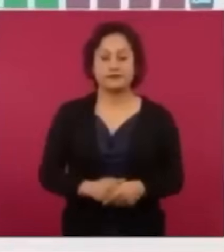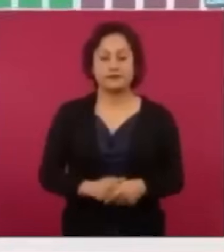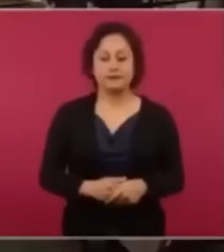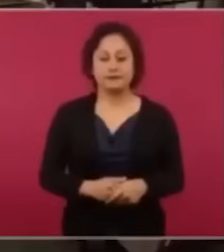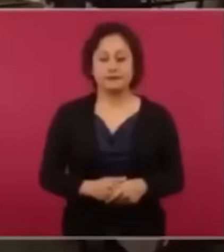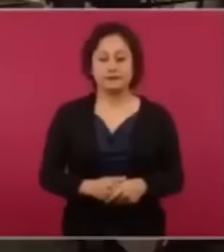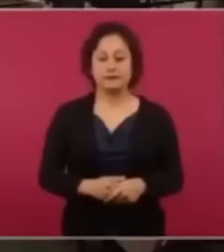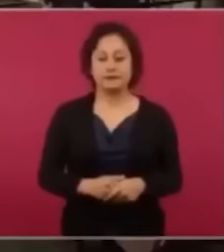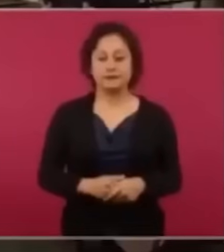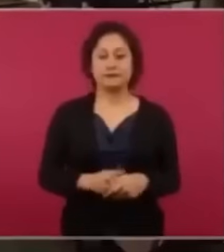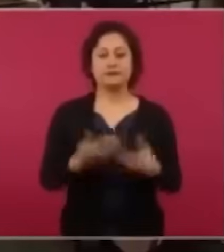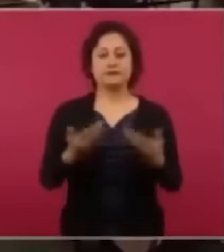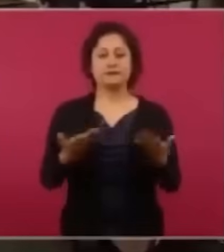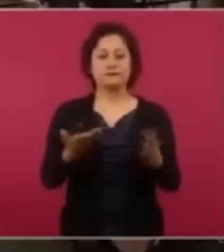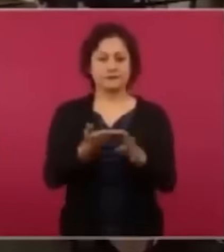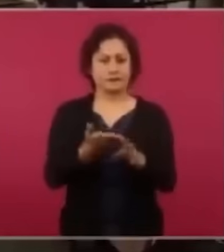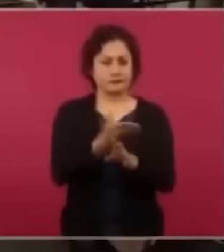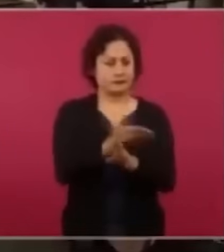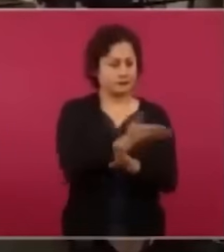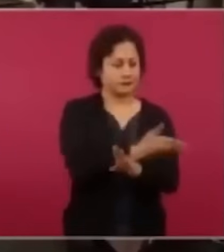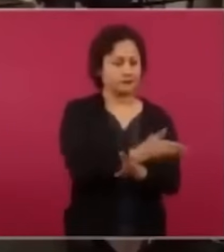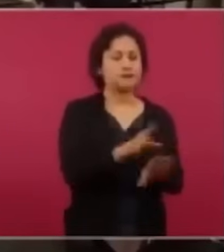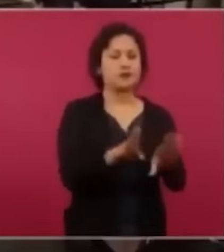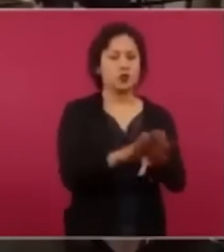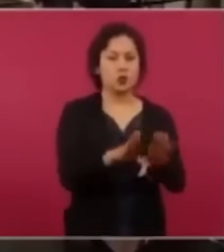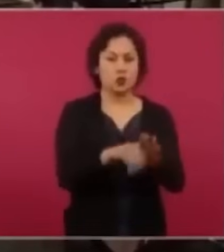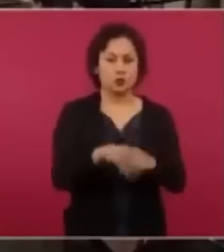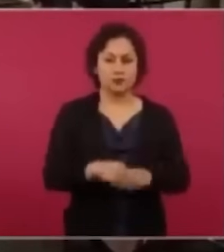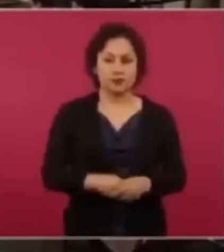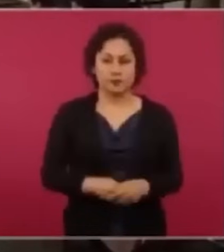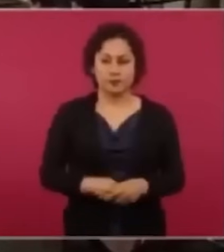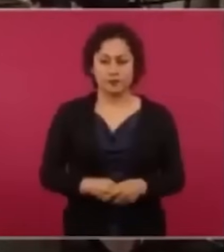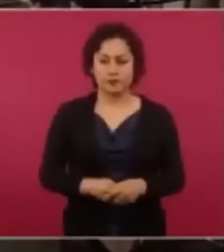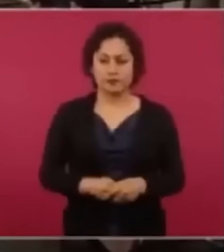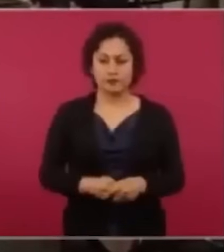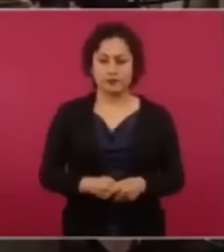¿Y cuál era el comportamiento? Miren cómo venía.